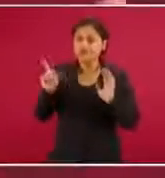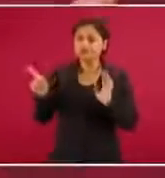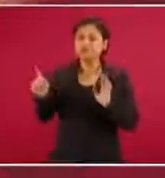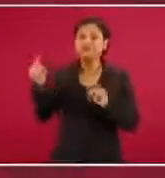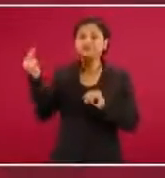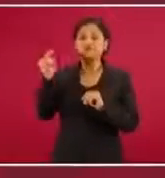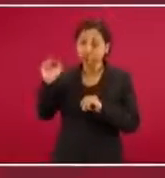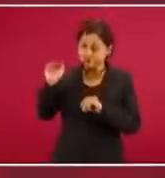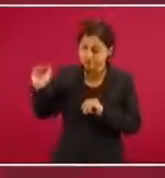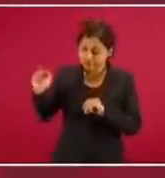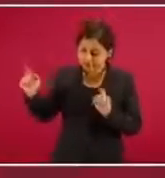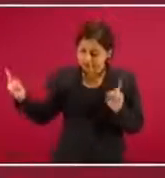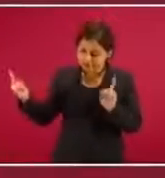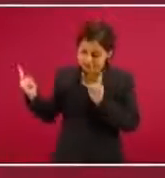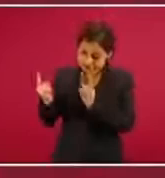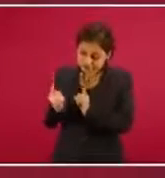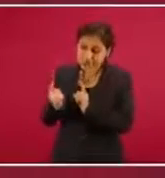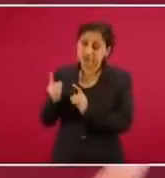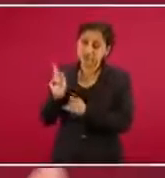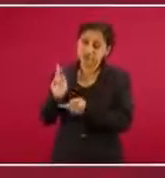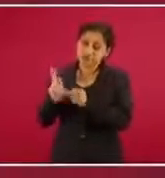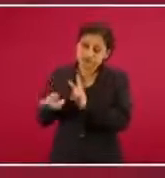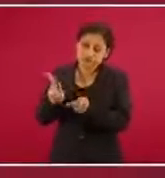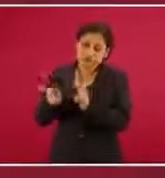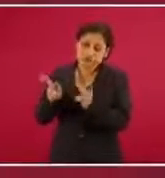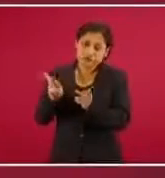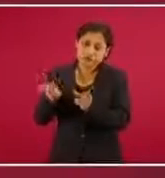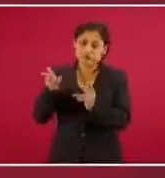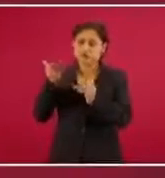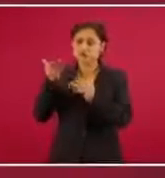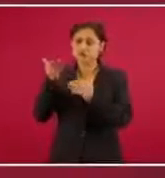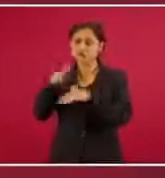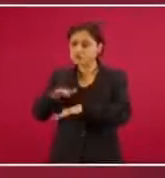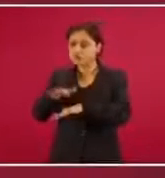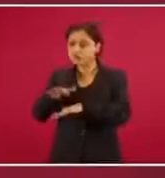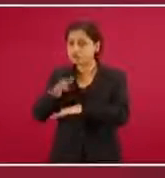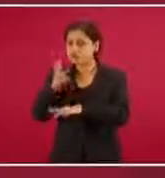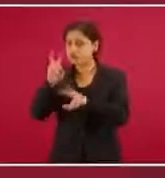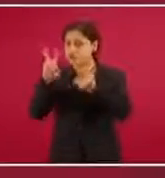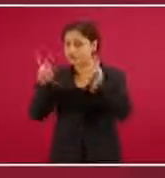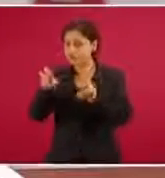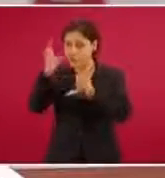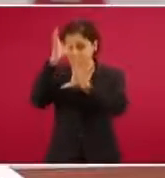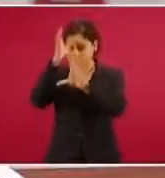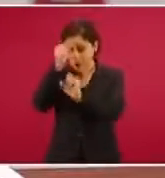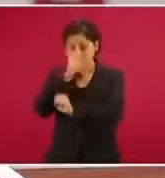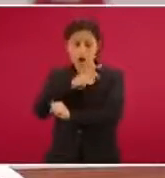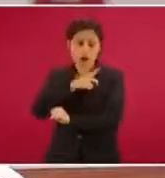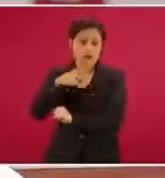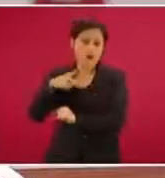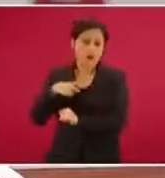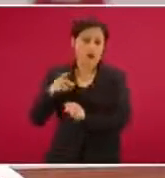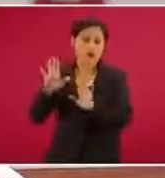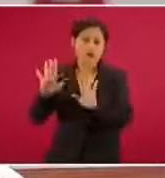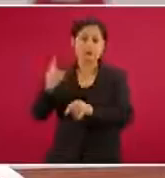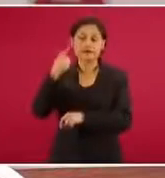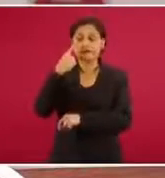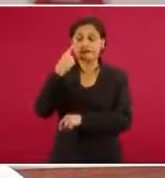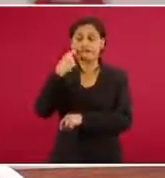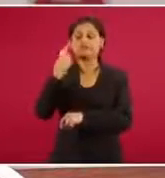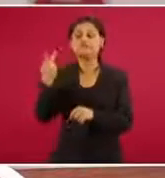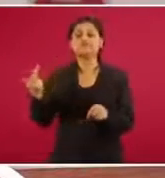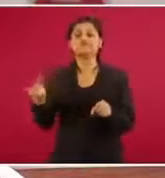tiene que llegar según un acuerdo en éste qué fue lo que sucedió no en el periodo